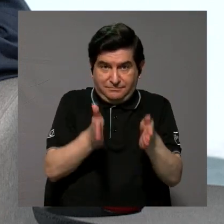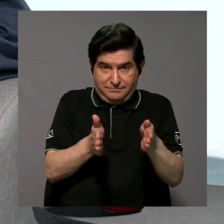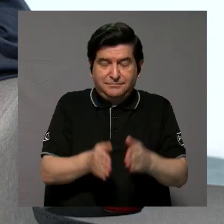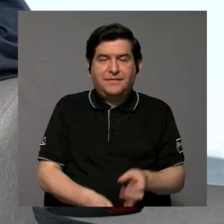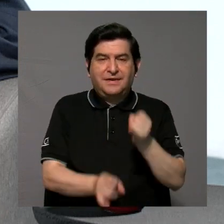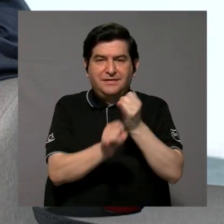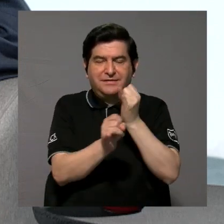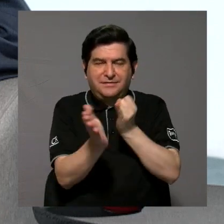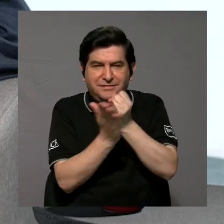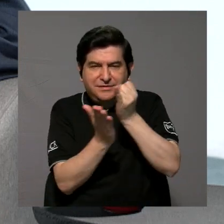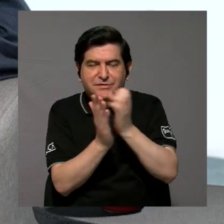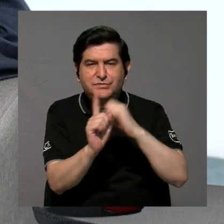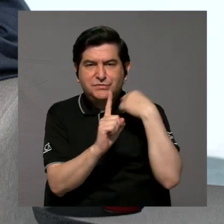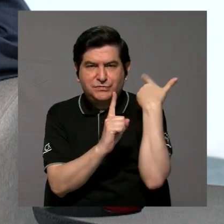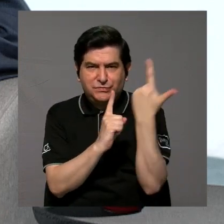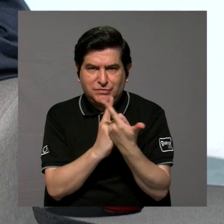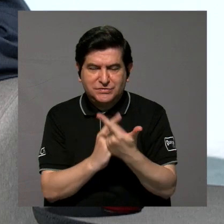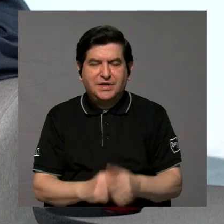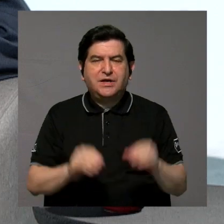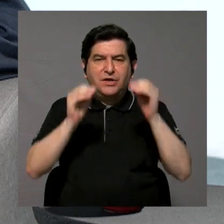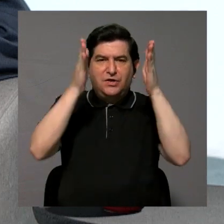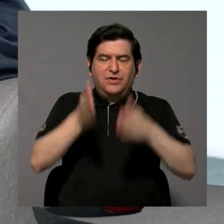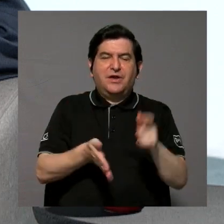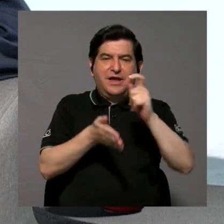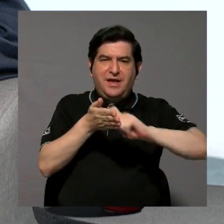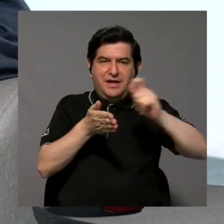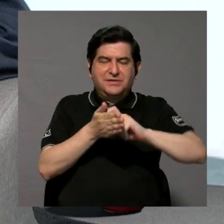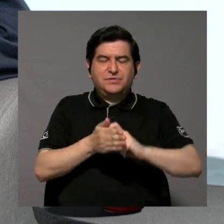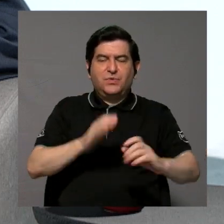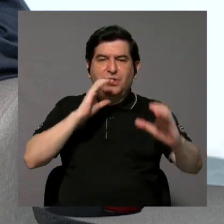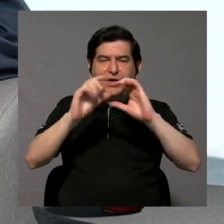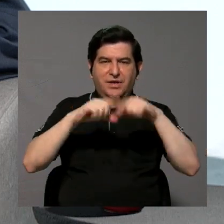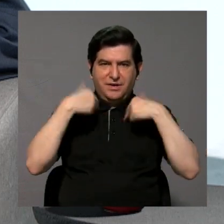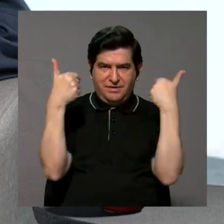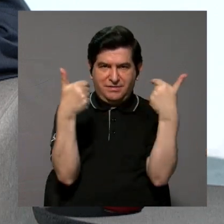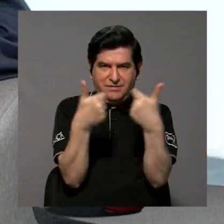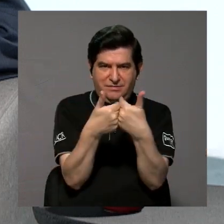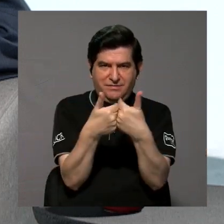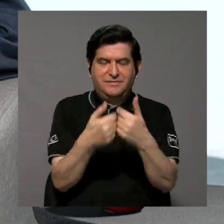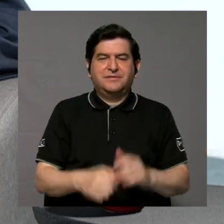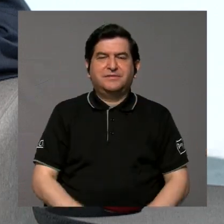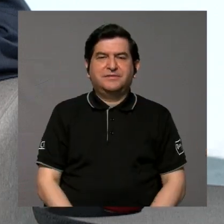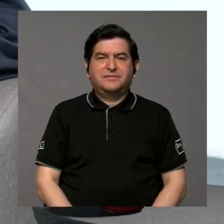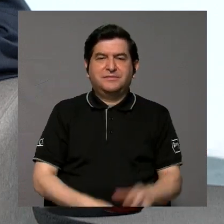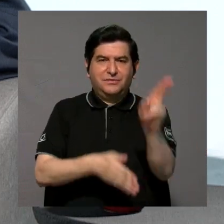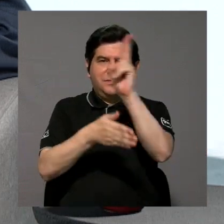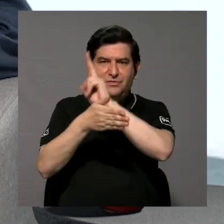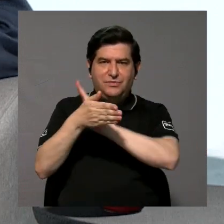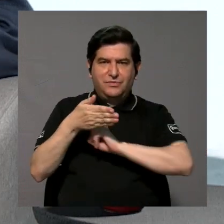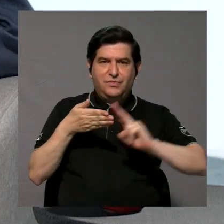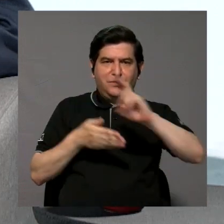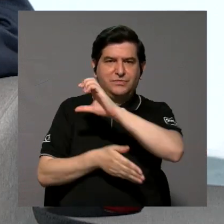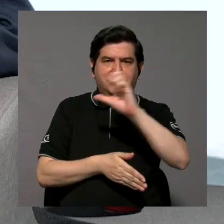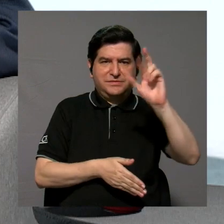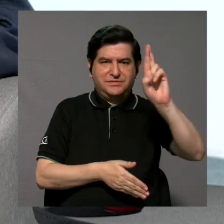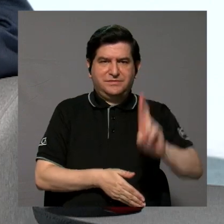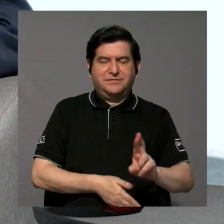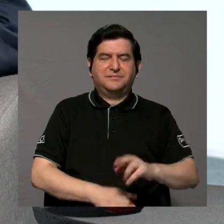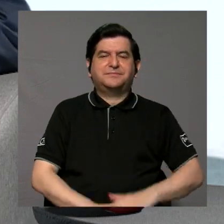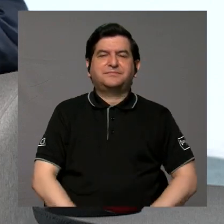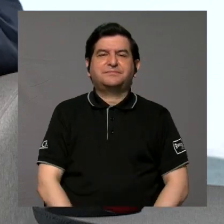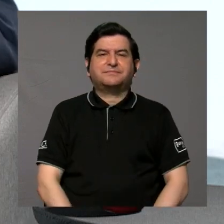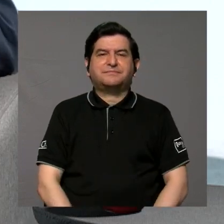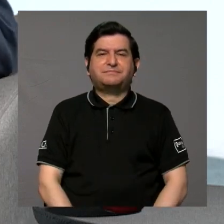el Instituto de Investigaciones Sociales y docente en la Escuela de Comunicación Colectiva de la Universidad de Costa